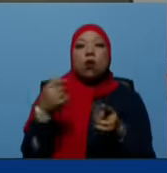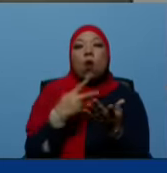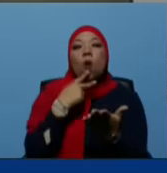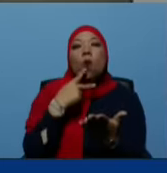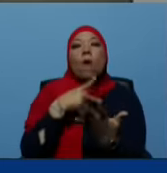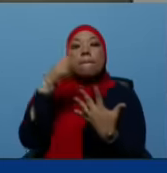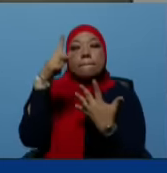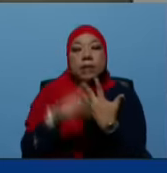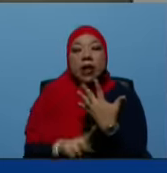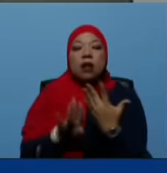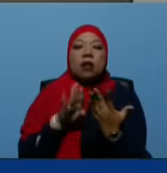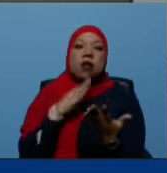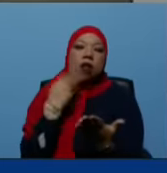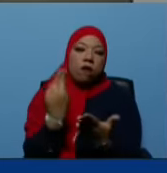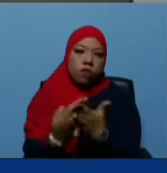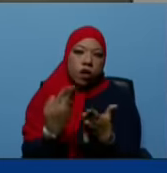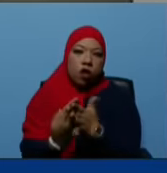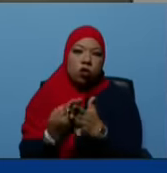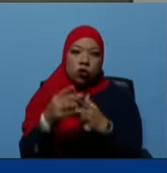planificación estratégica.